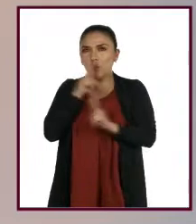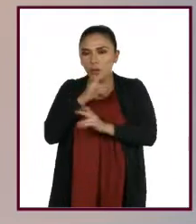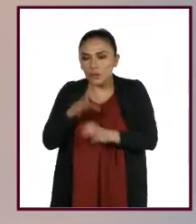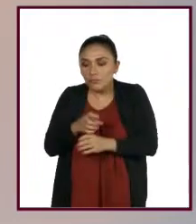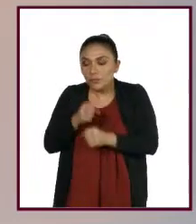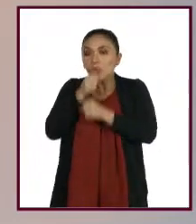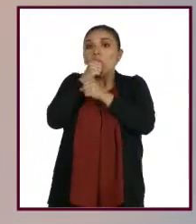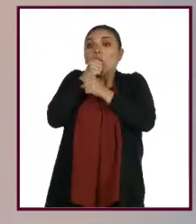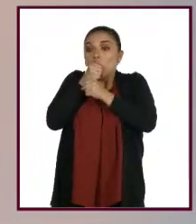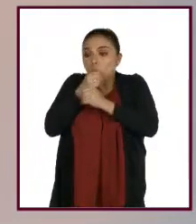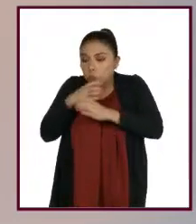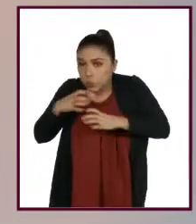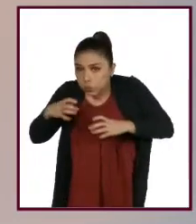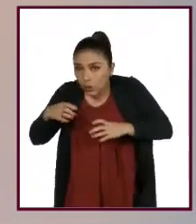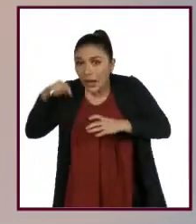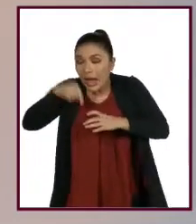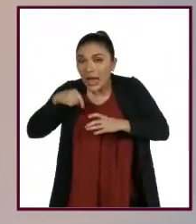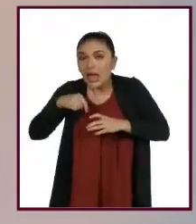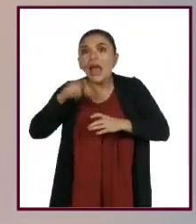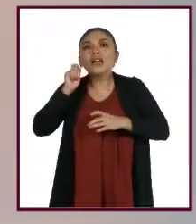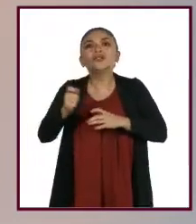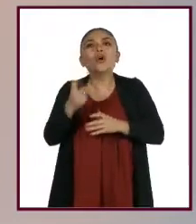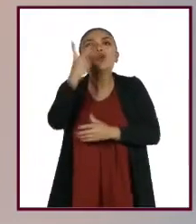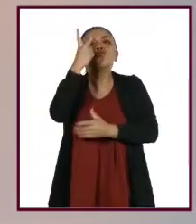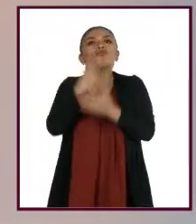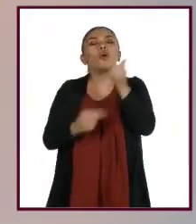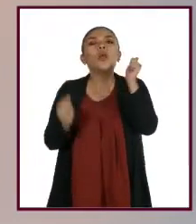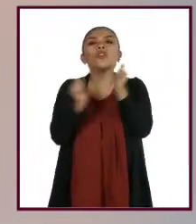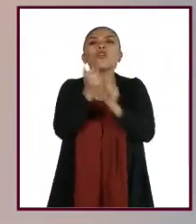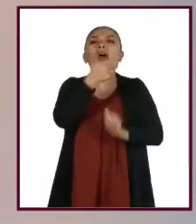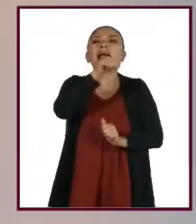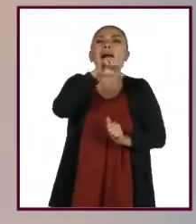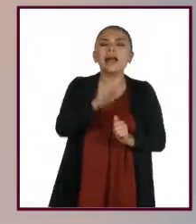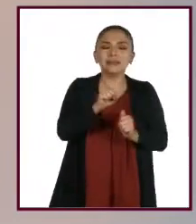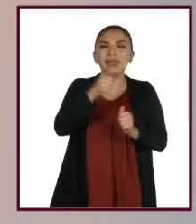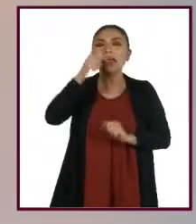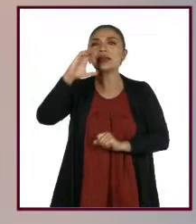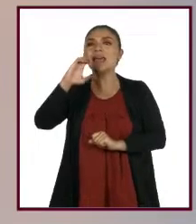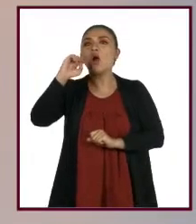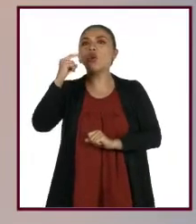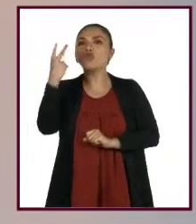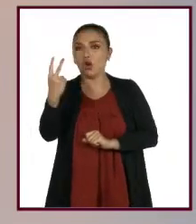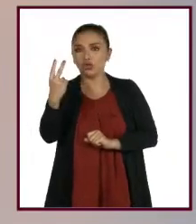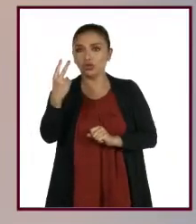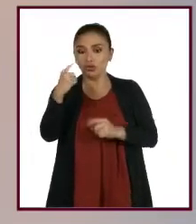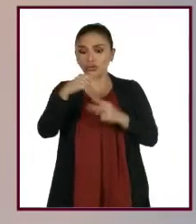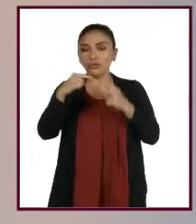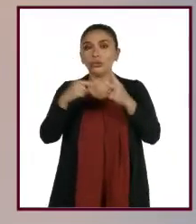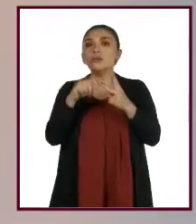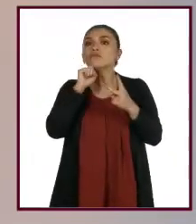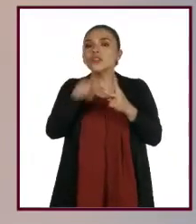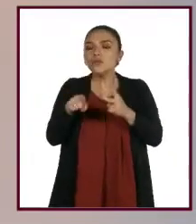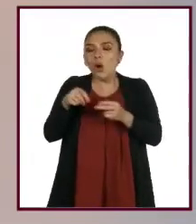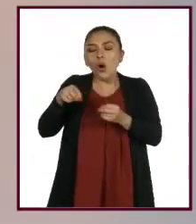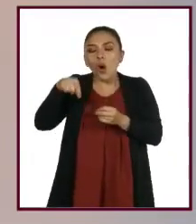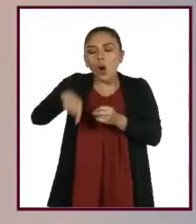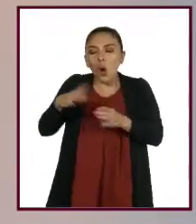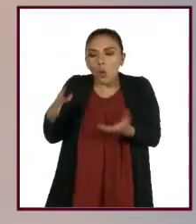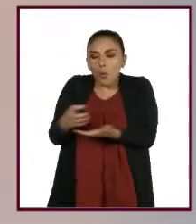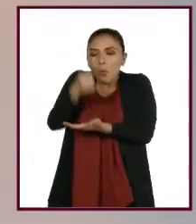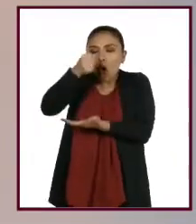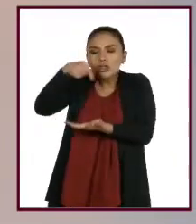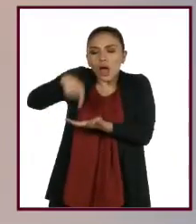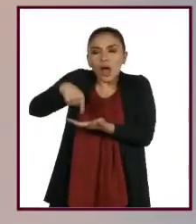en la bolsa, está haciendo la combinación gaseosa, metiendo CO2, dióxido de carbono, en